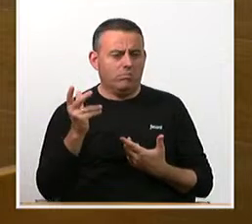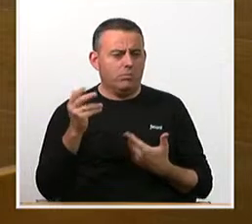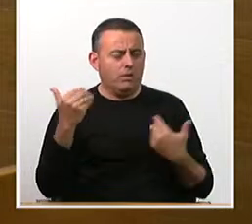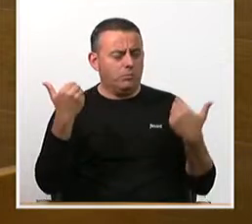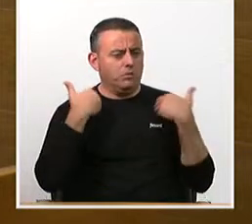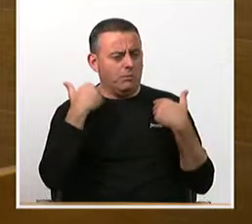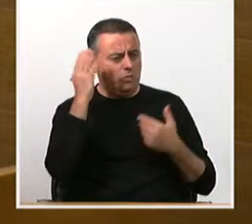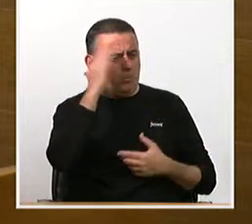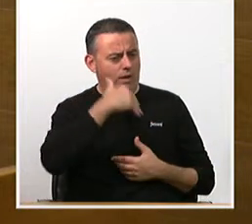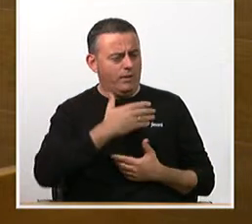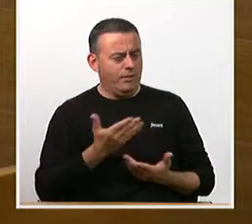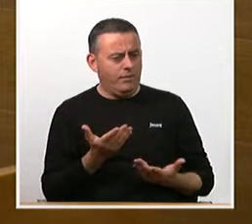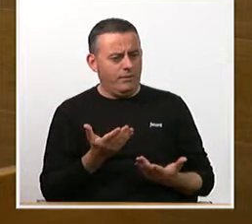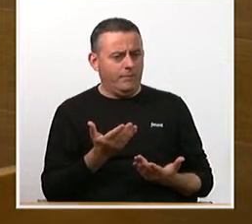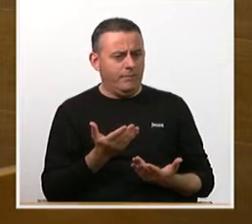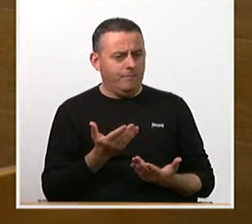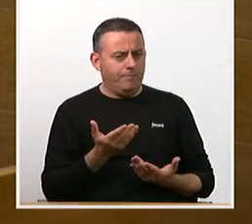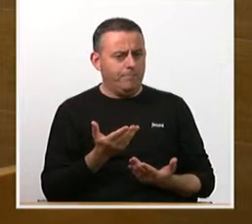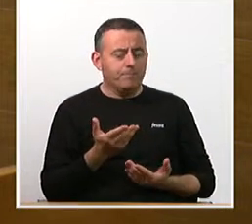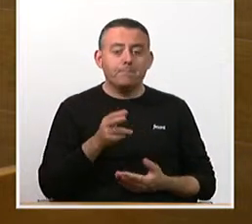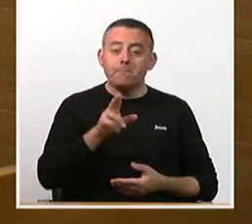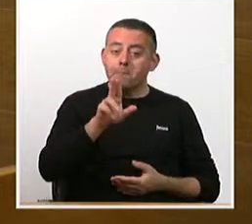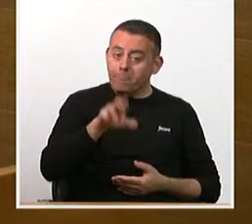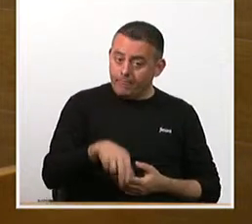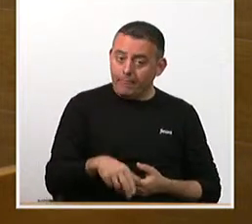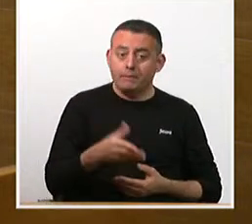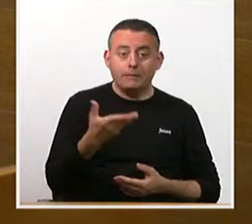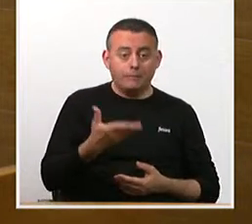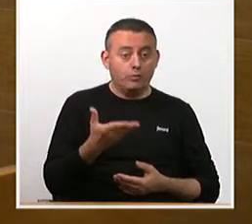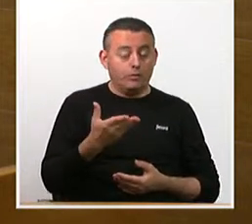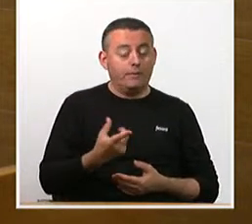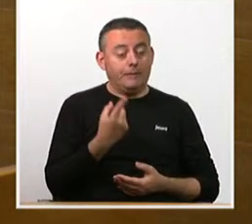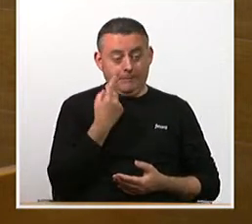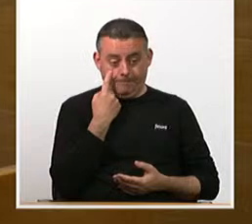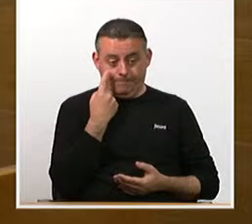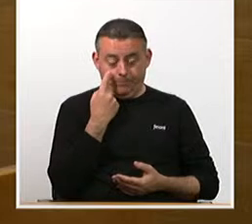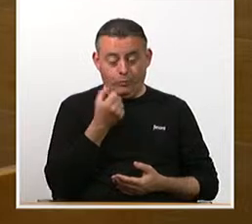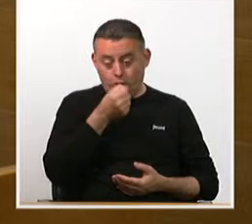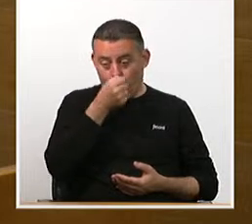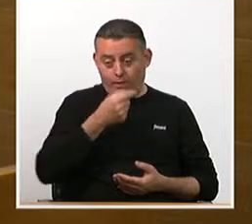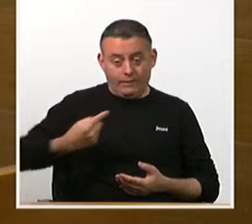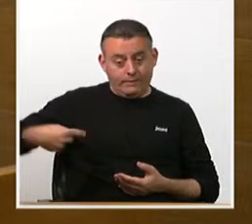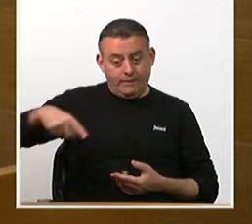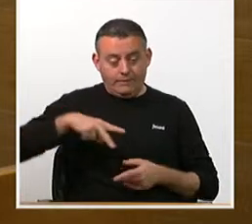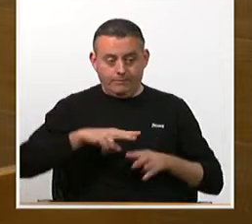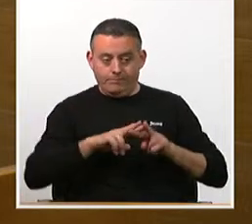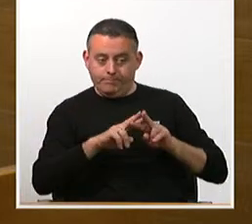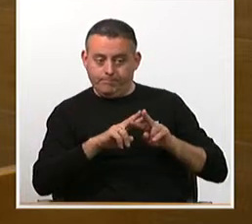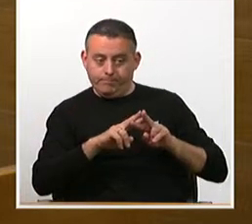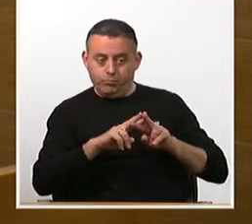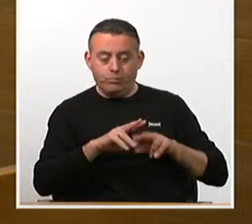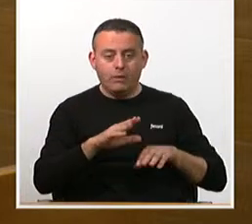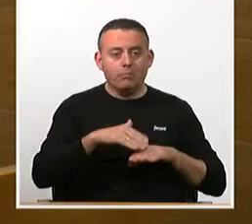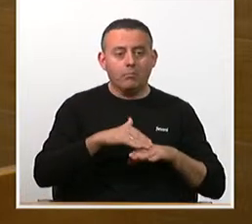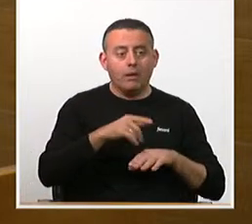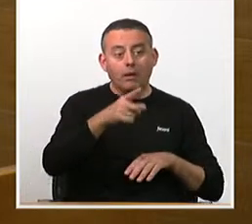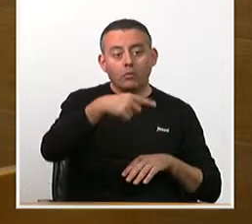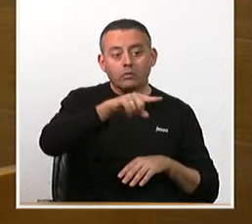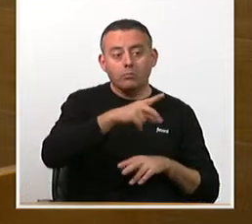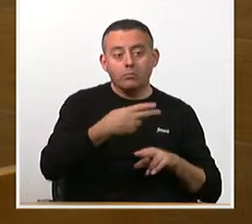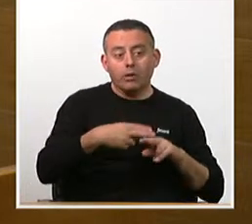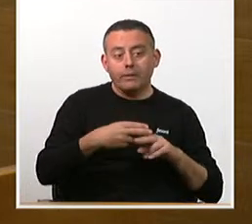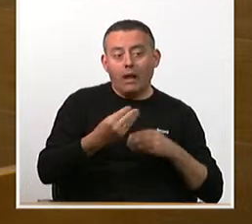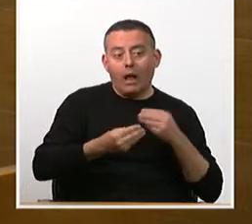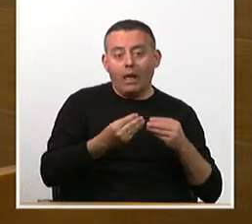seguro que el grupo socialista estará observando para evitar que las políticas que planteen vayan en la dirección del